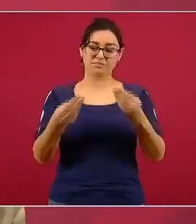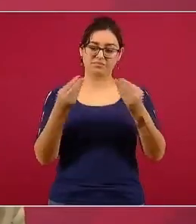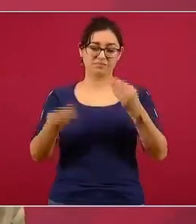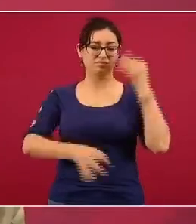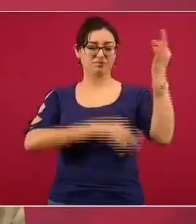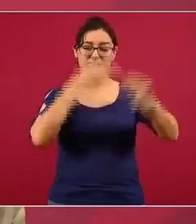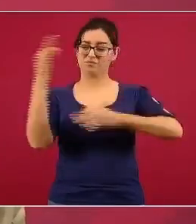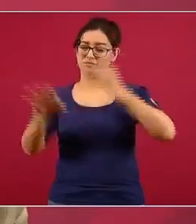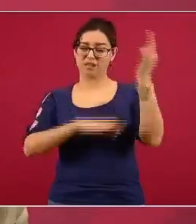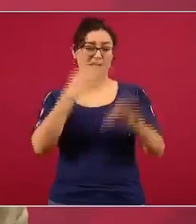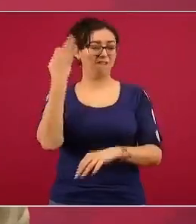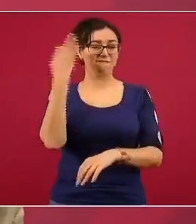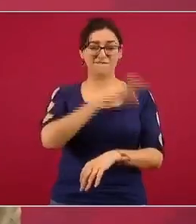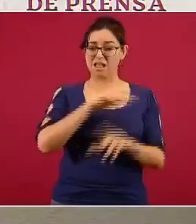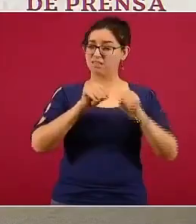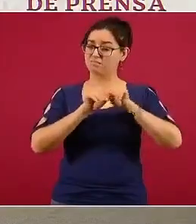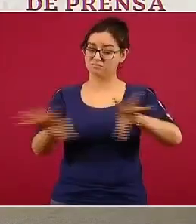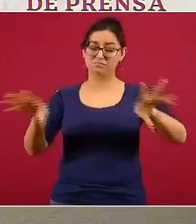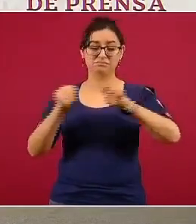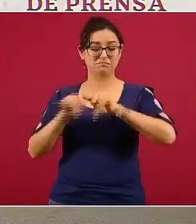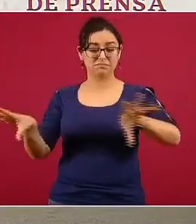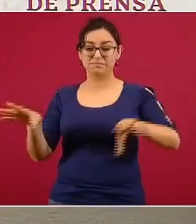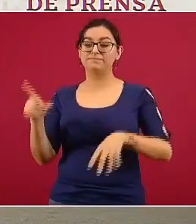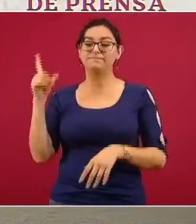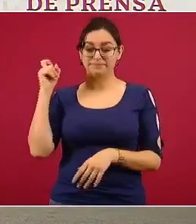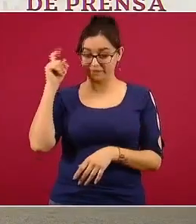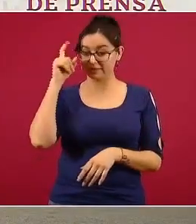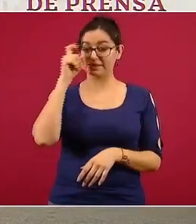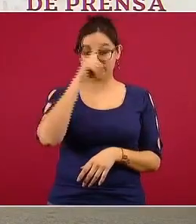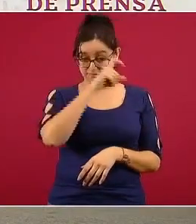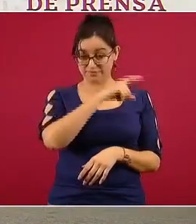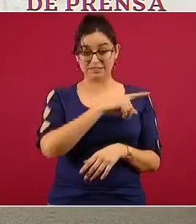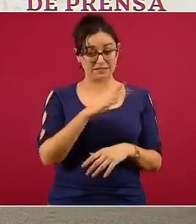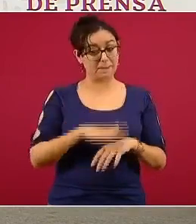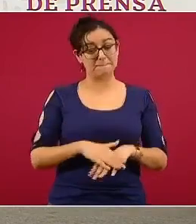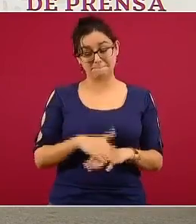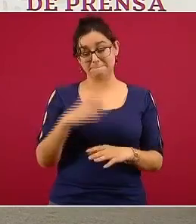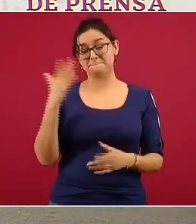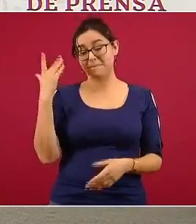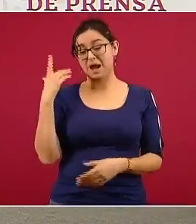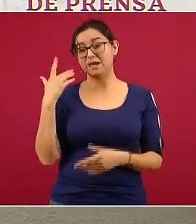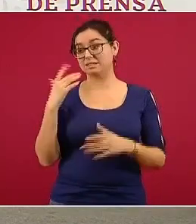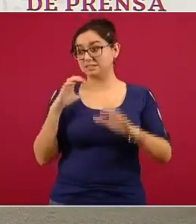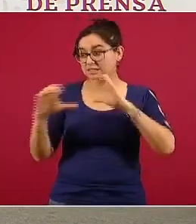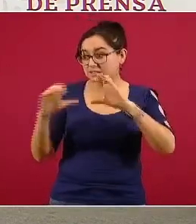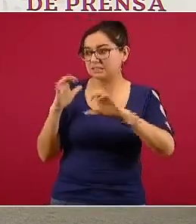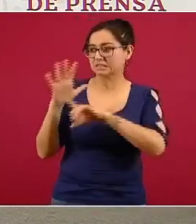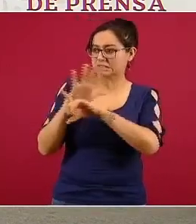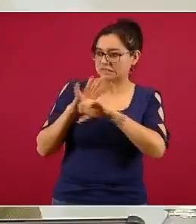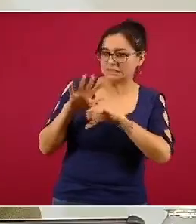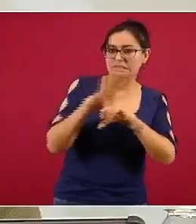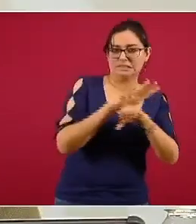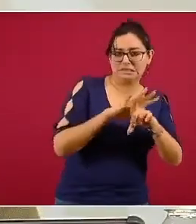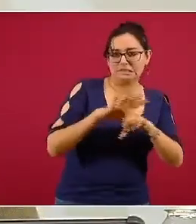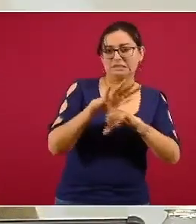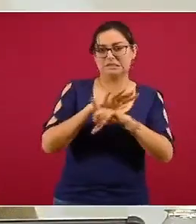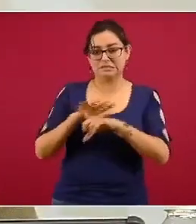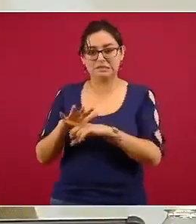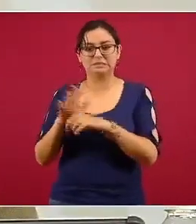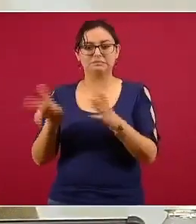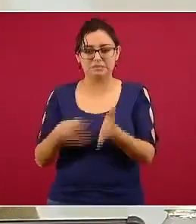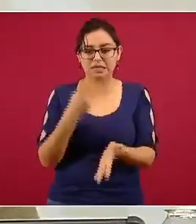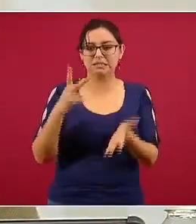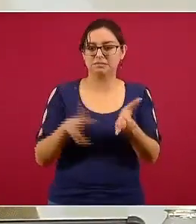news por todos lados, es muy complejo, se convierte en un reto aún mayor el poder convencer y de una vez seguir